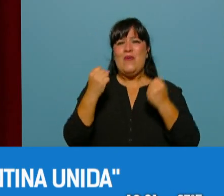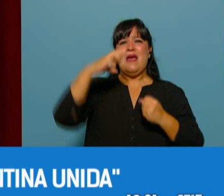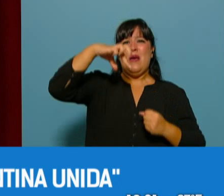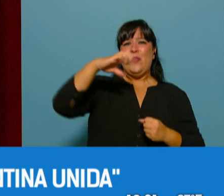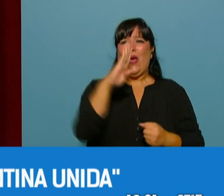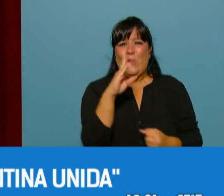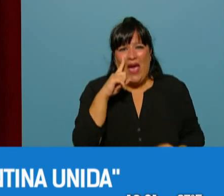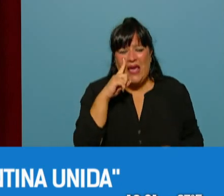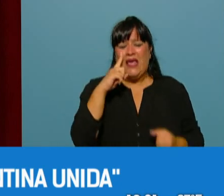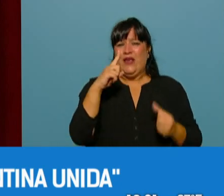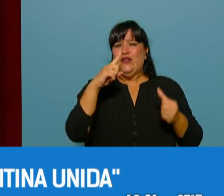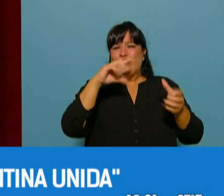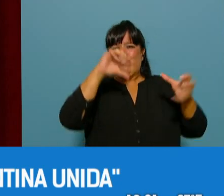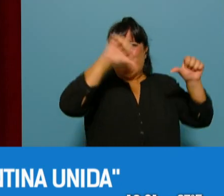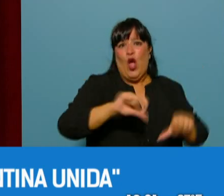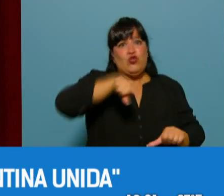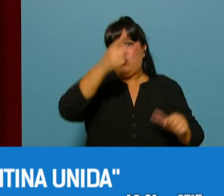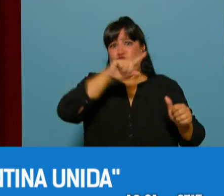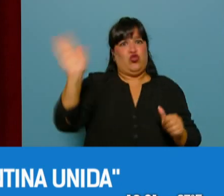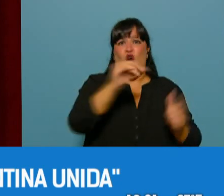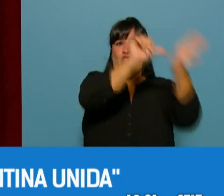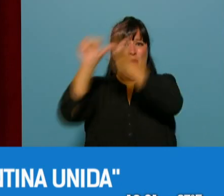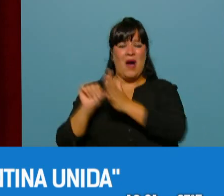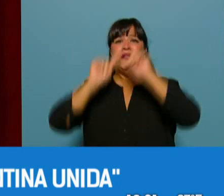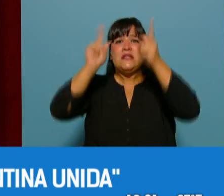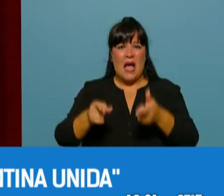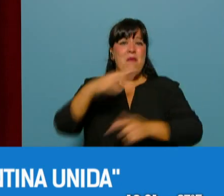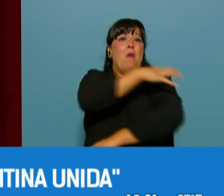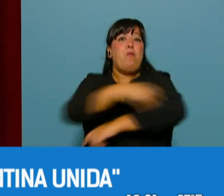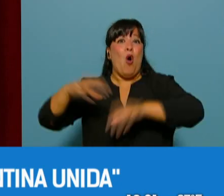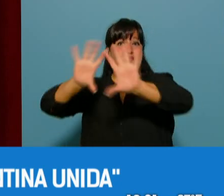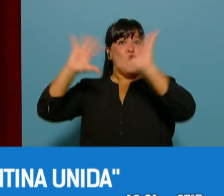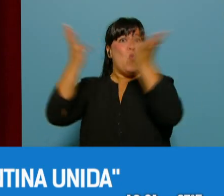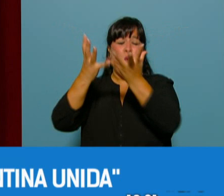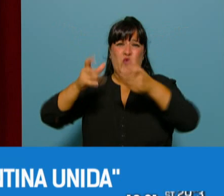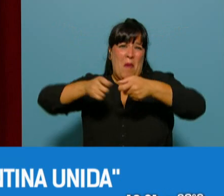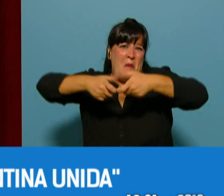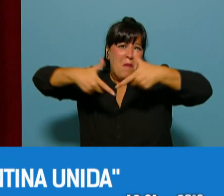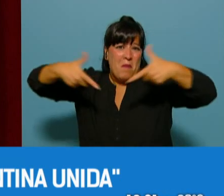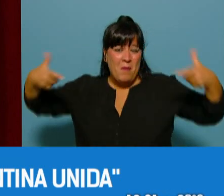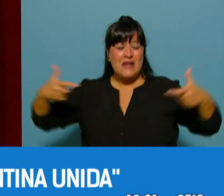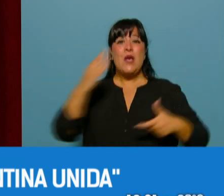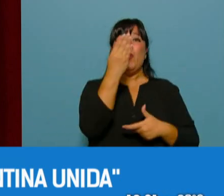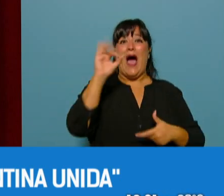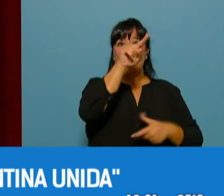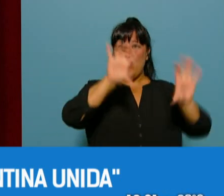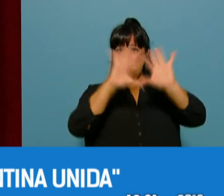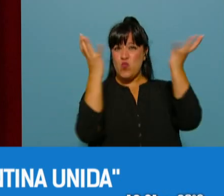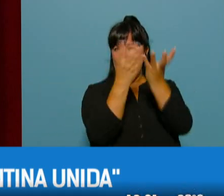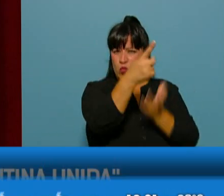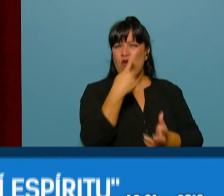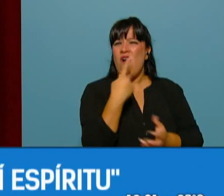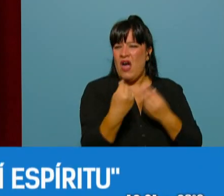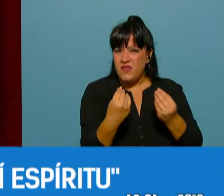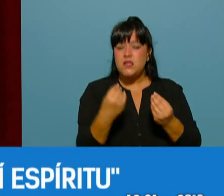Producto Interno Bruto en casi todos los países y un aumento de la pobreza global. El Banco Mundial sostiene que